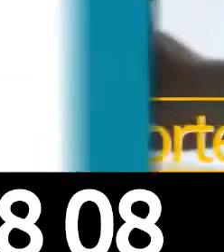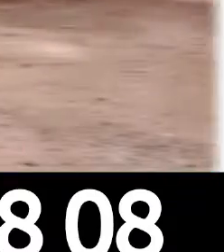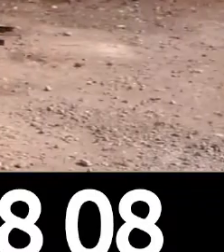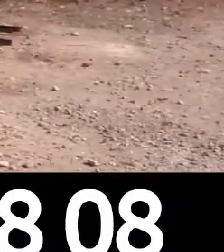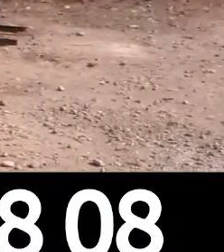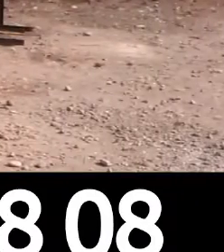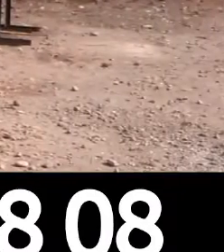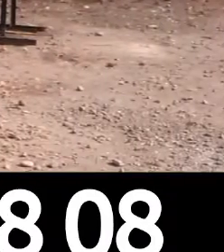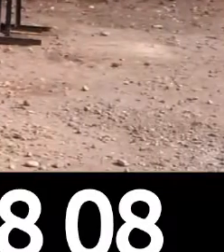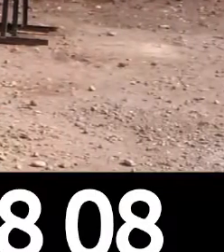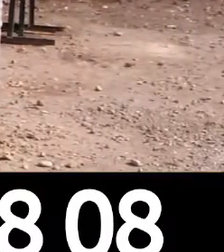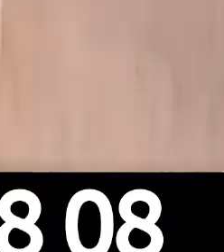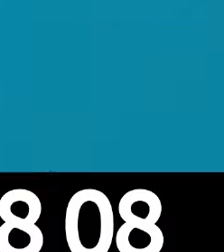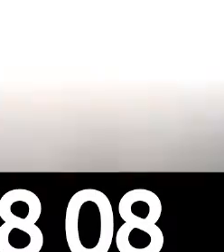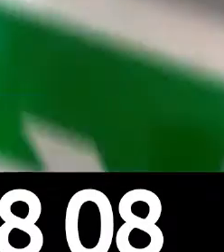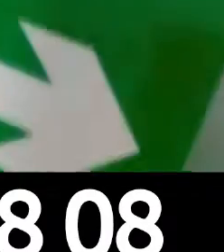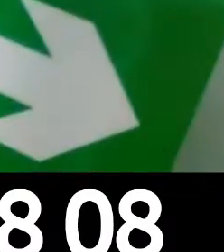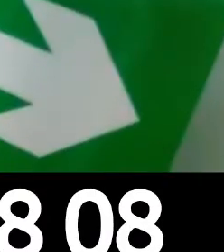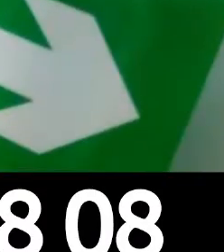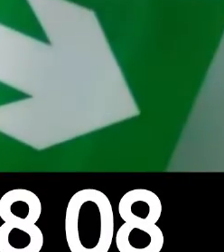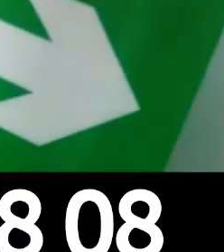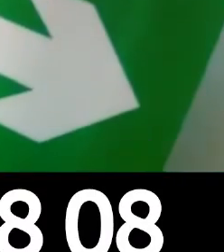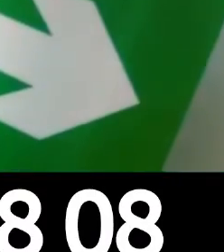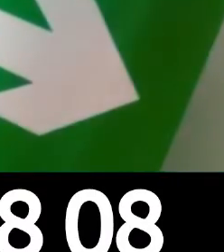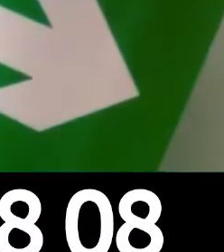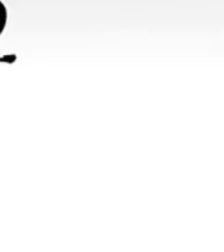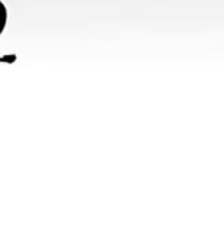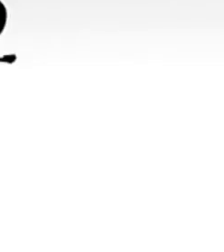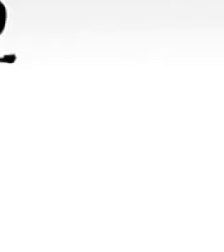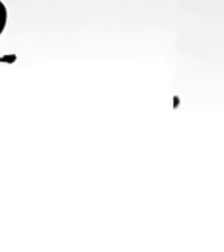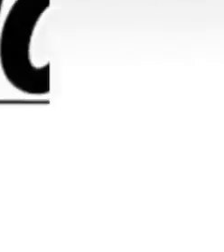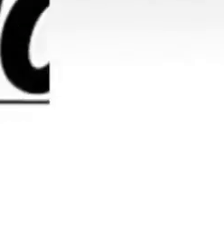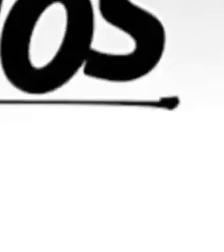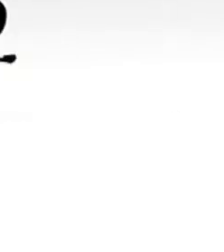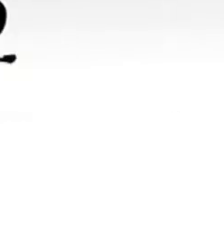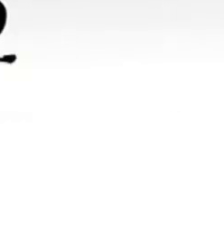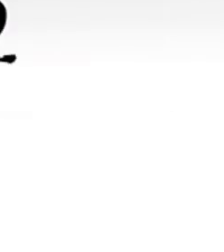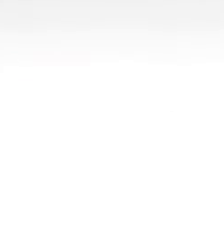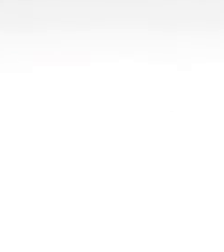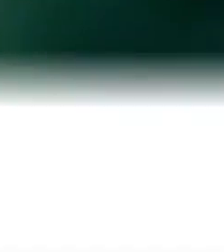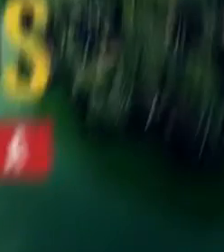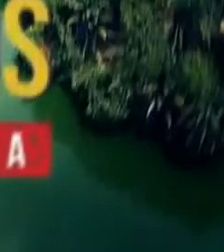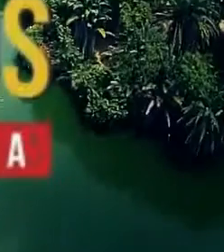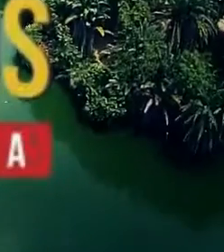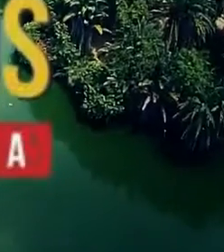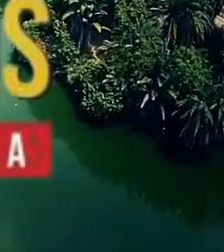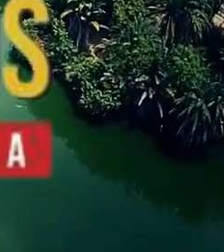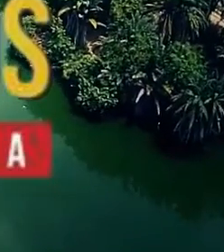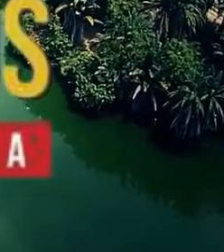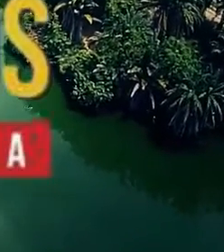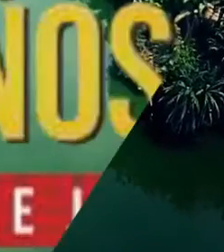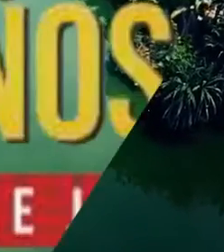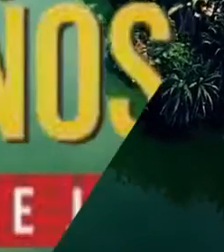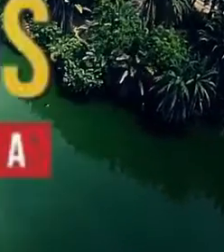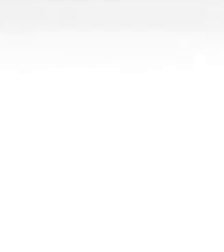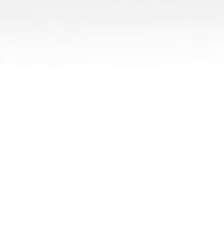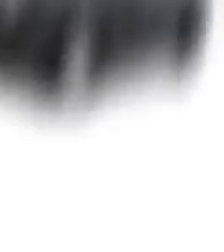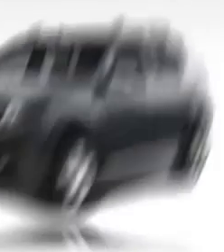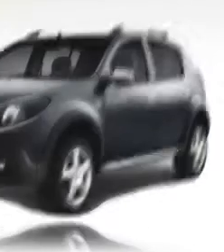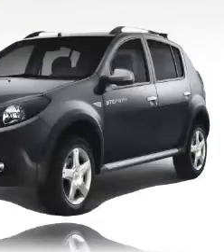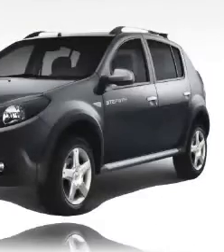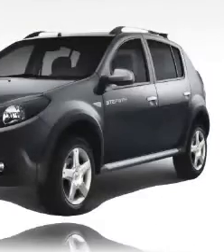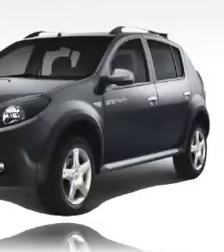gráfico soluciones integrales con tecnología sanz autos hoy no se celebran los 95 años de vida municipal